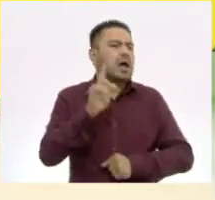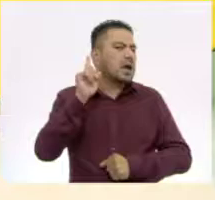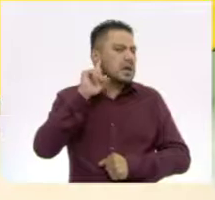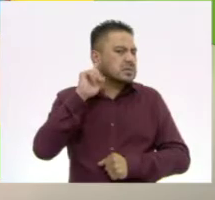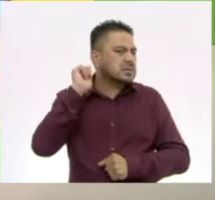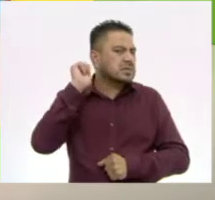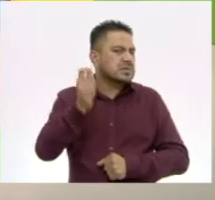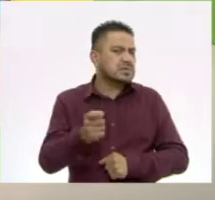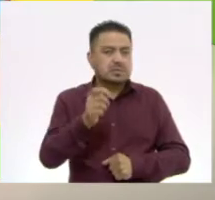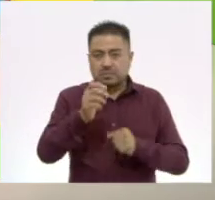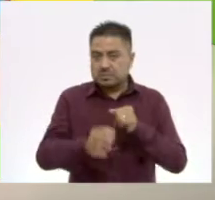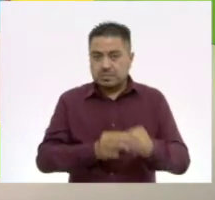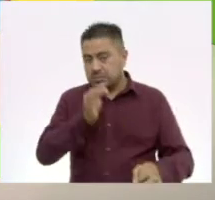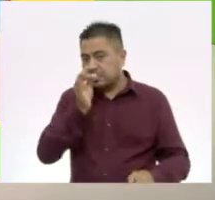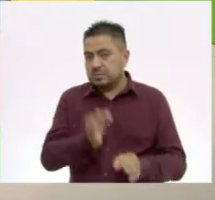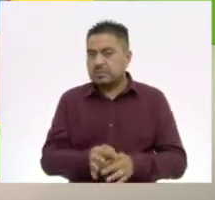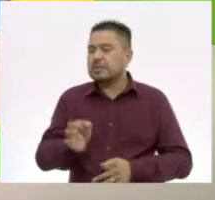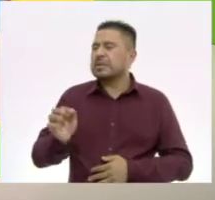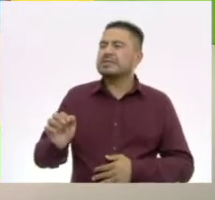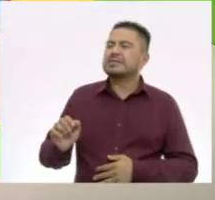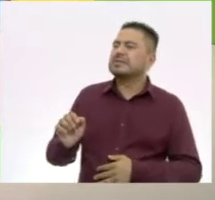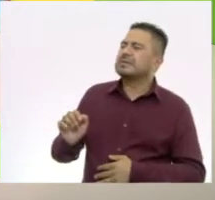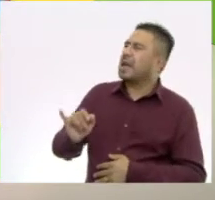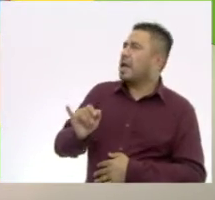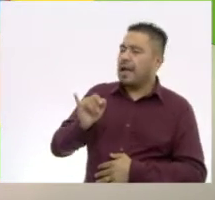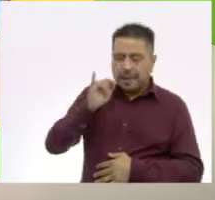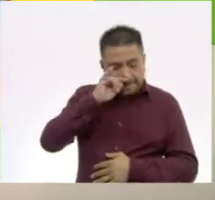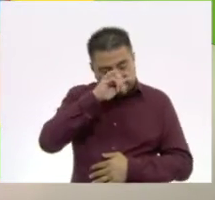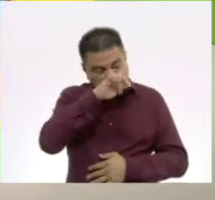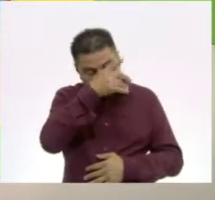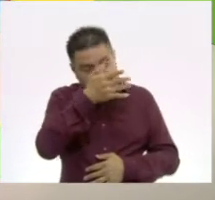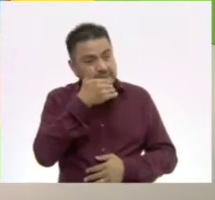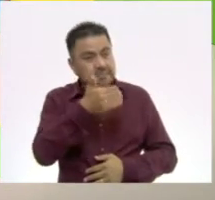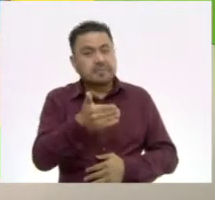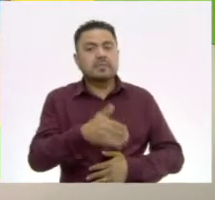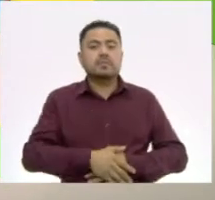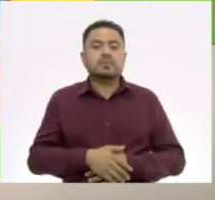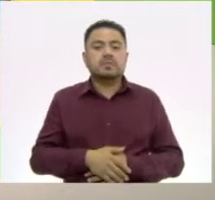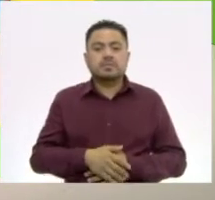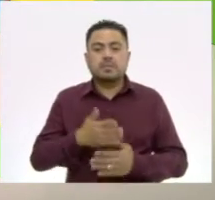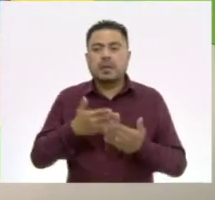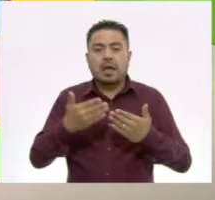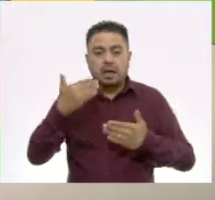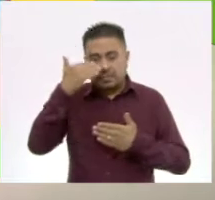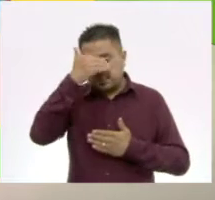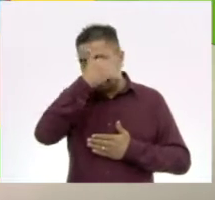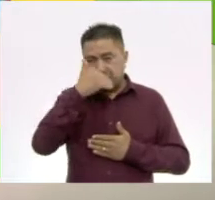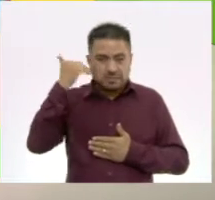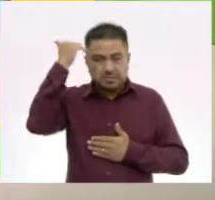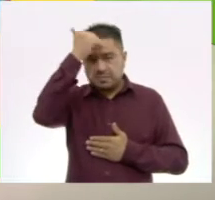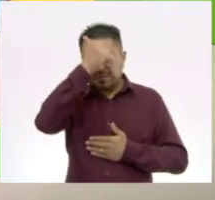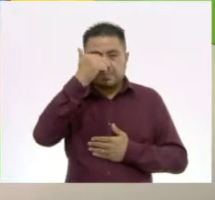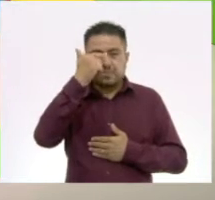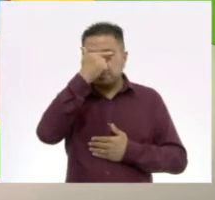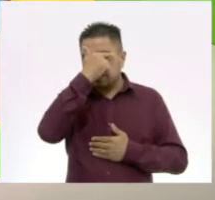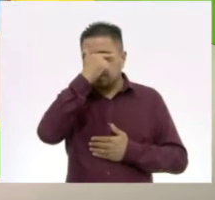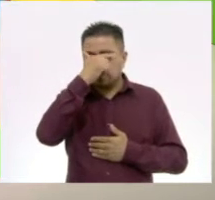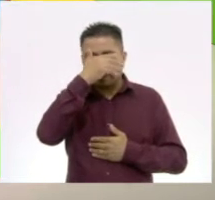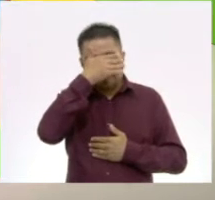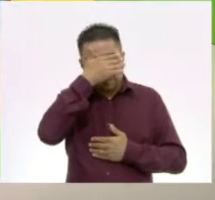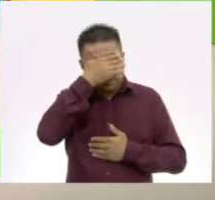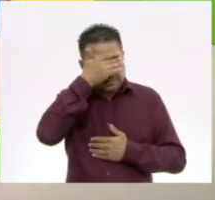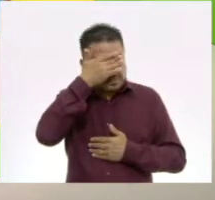está muy bien te voy a vendar los ojos y